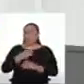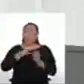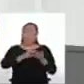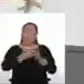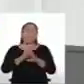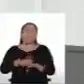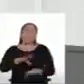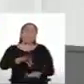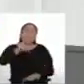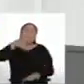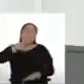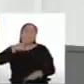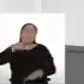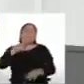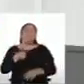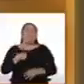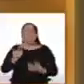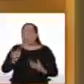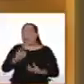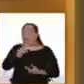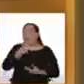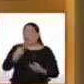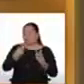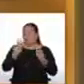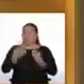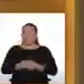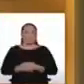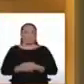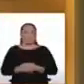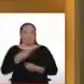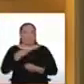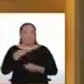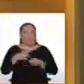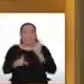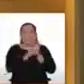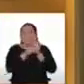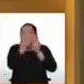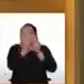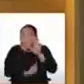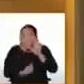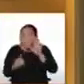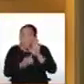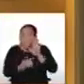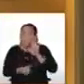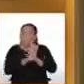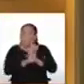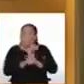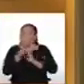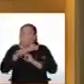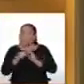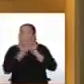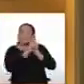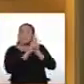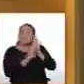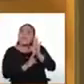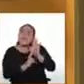así como soy, todo lleno de alaracas y caras. Cuando hablamos de leyes, hay, valga la redundancia, leyes y reglas que seguir.